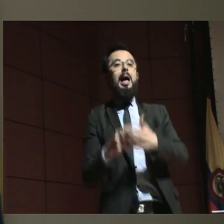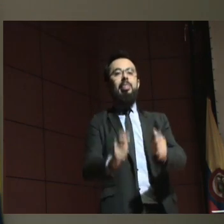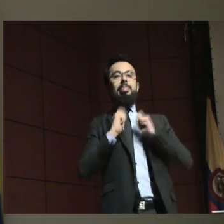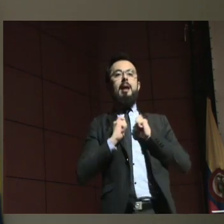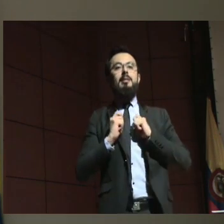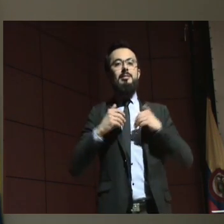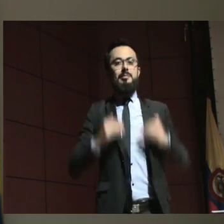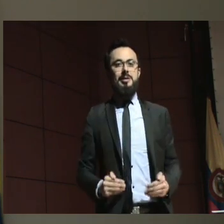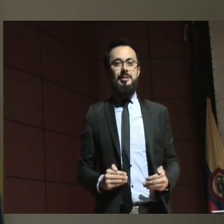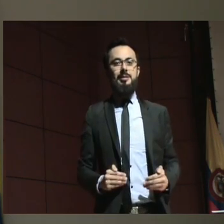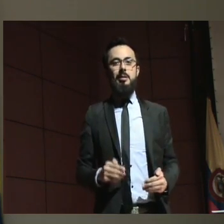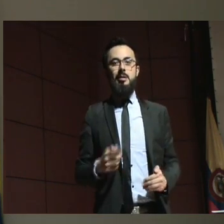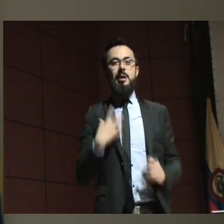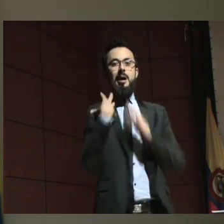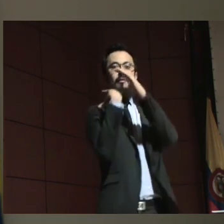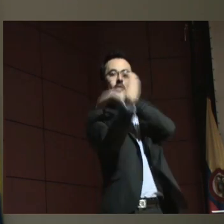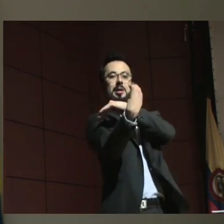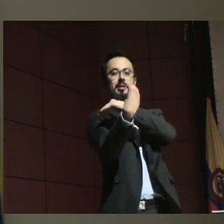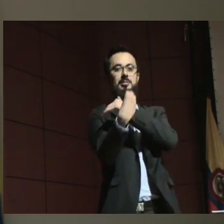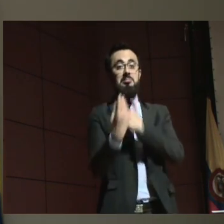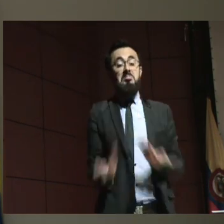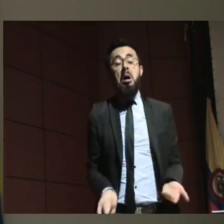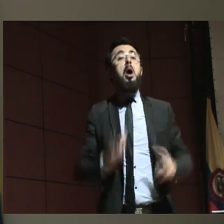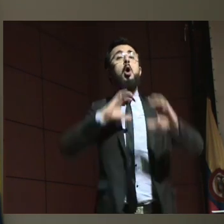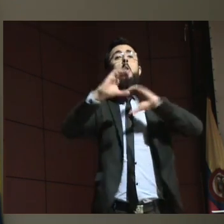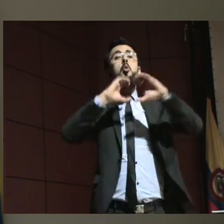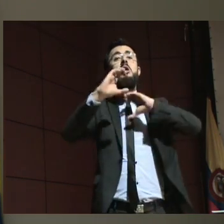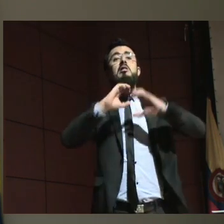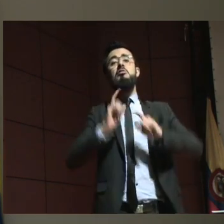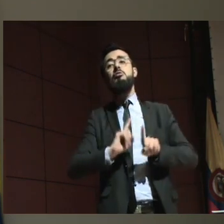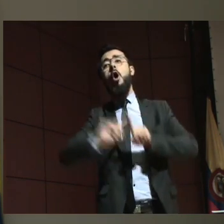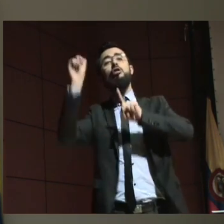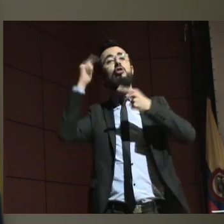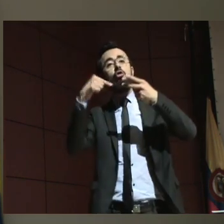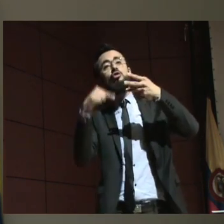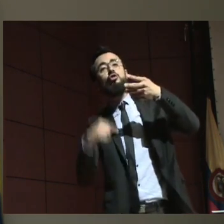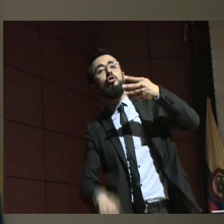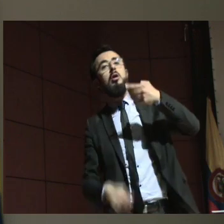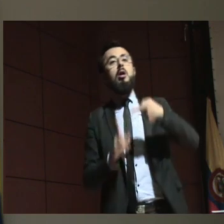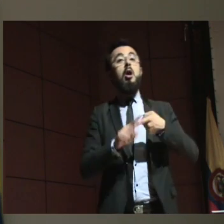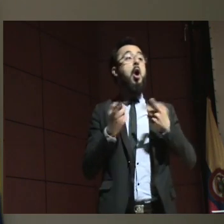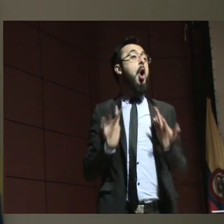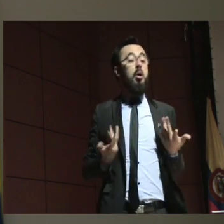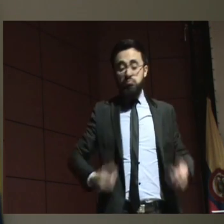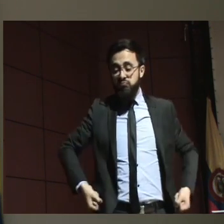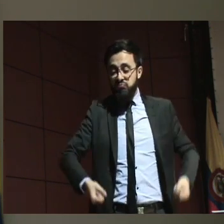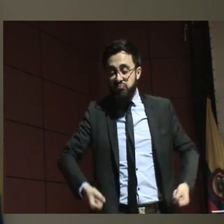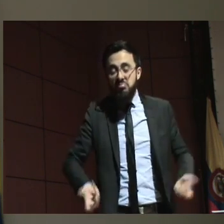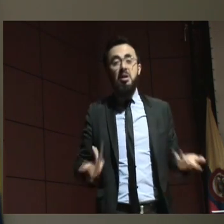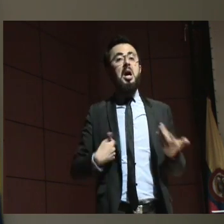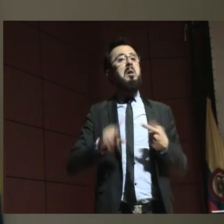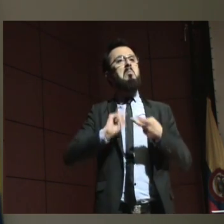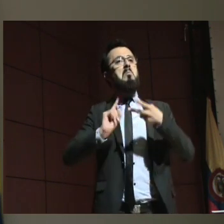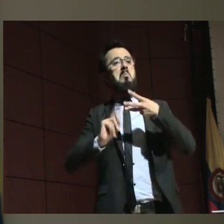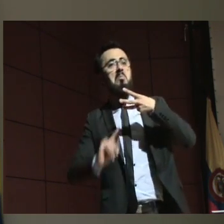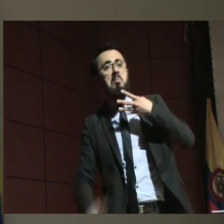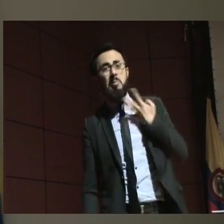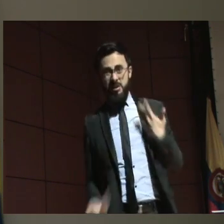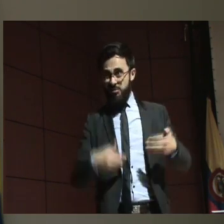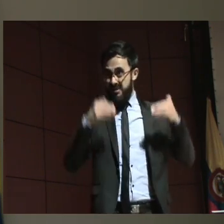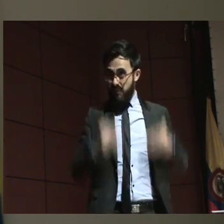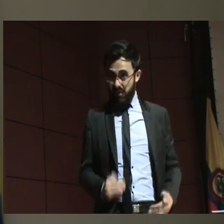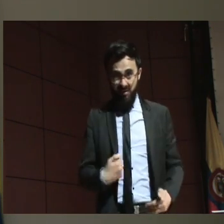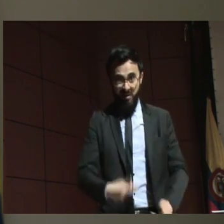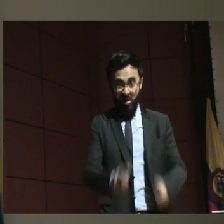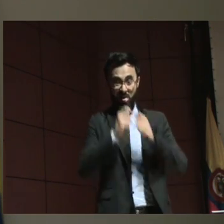la diversidad. Que hay unas personas que se comunican diferente, que hay unas personas que se movilizan diferente entre unas y otras. Pero no habría